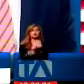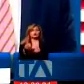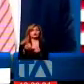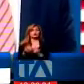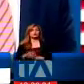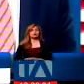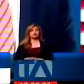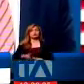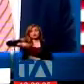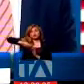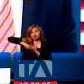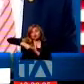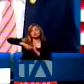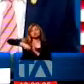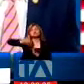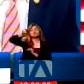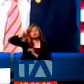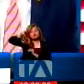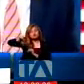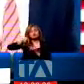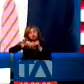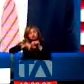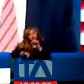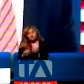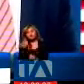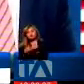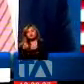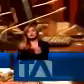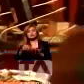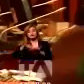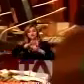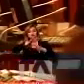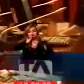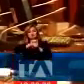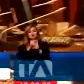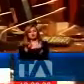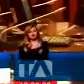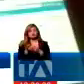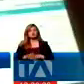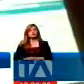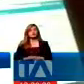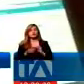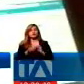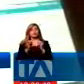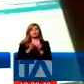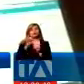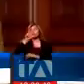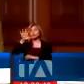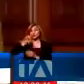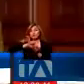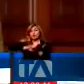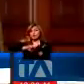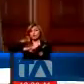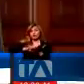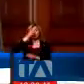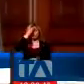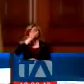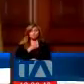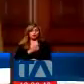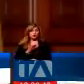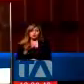que quemaron la Contraloría. Conozco también que se tomaron la Asamblea Nacional. Alianza País, que también está próximo a reunirse, aún